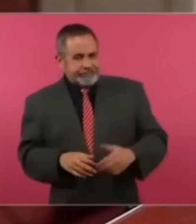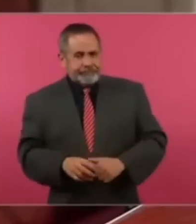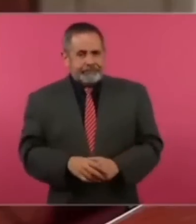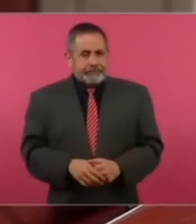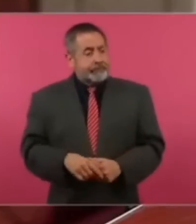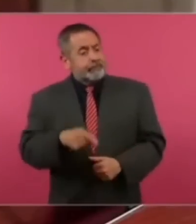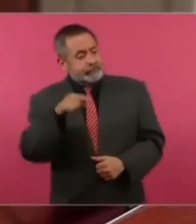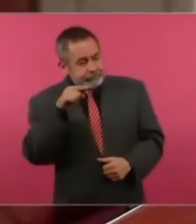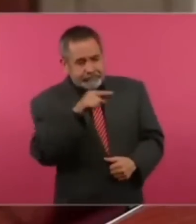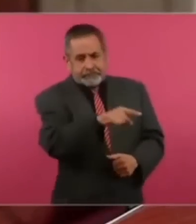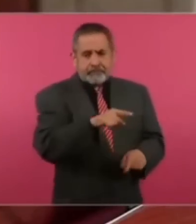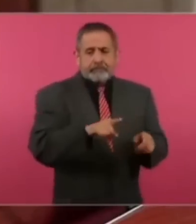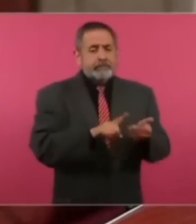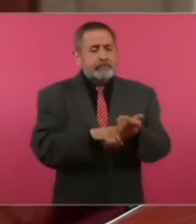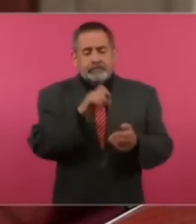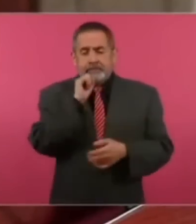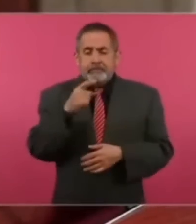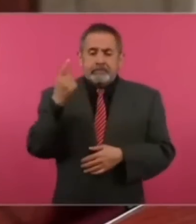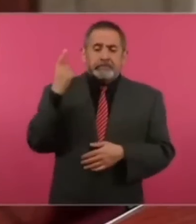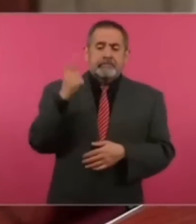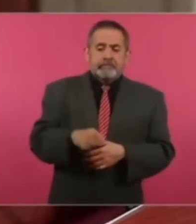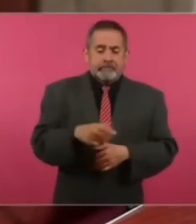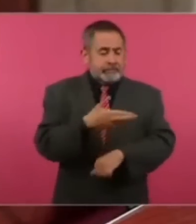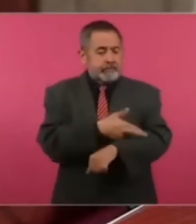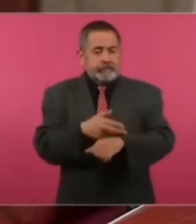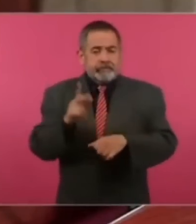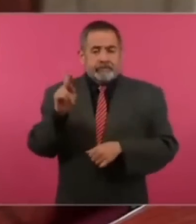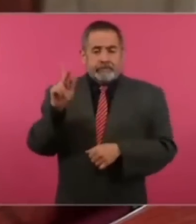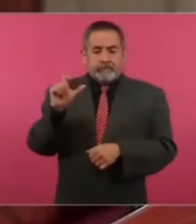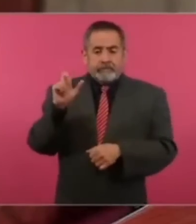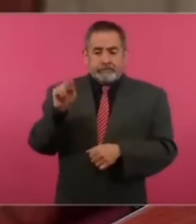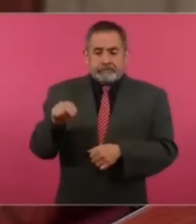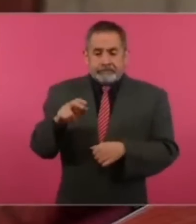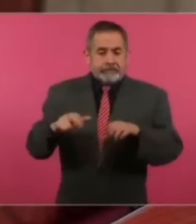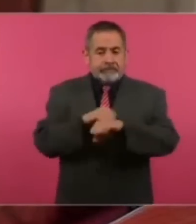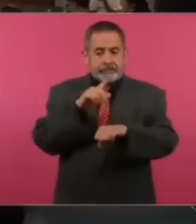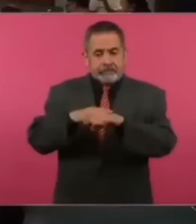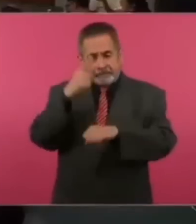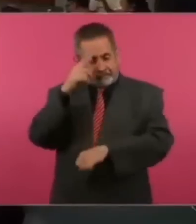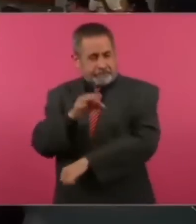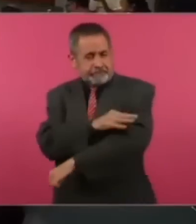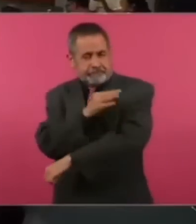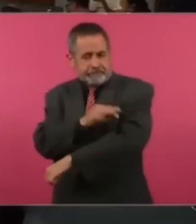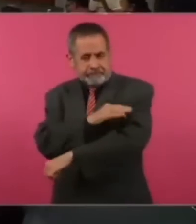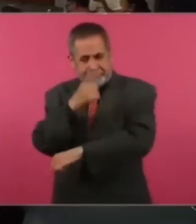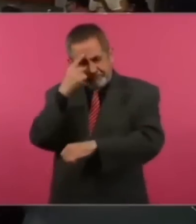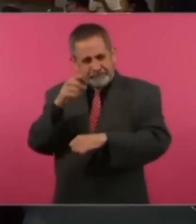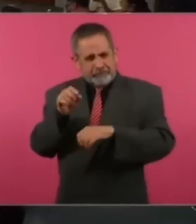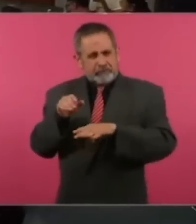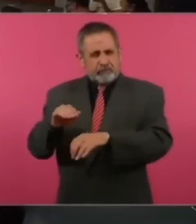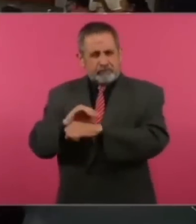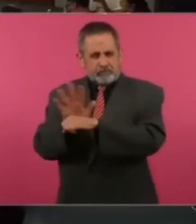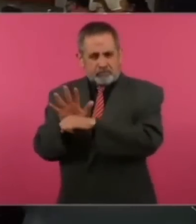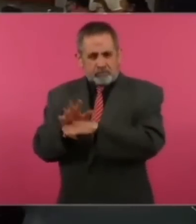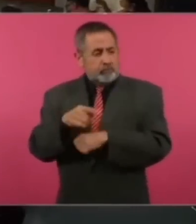Fue usted quien ordenó modificar el Plan Nacional de Vacunación contra